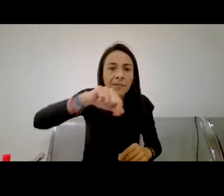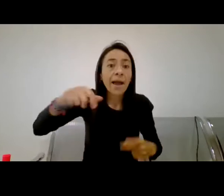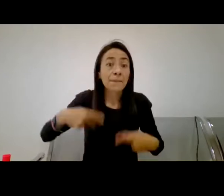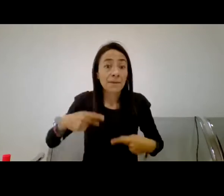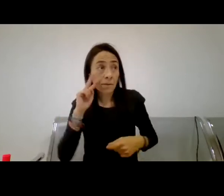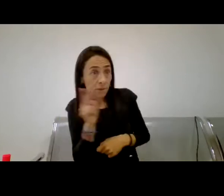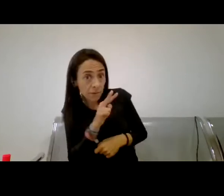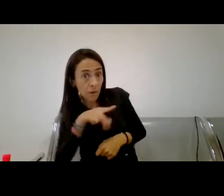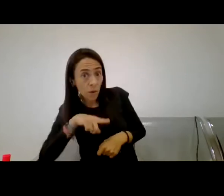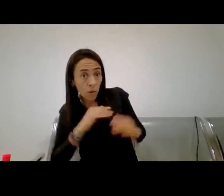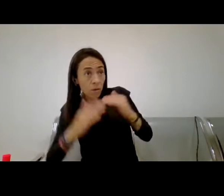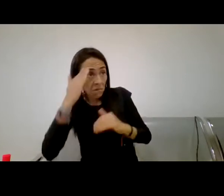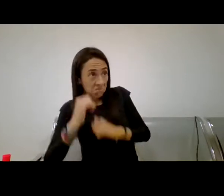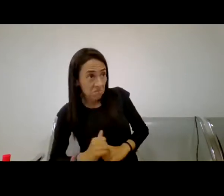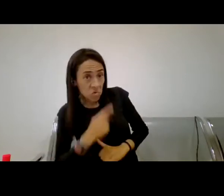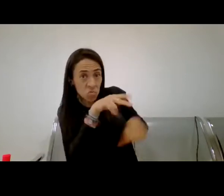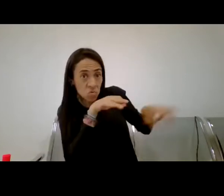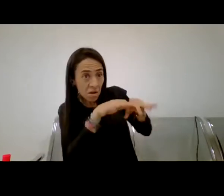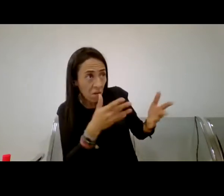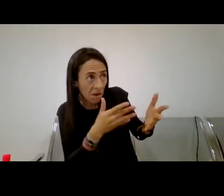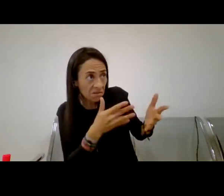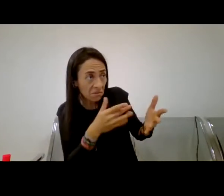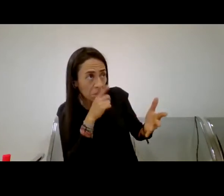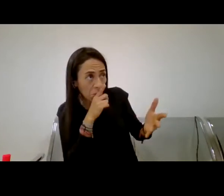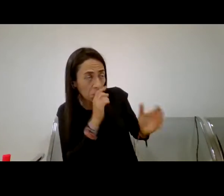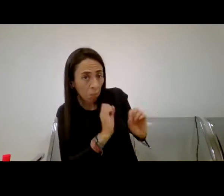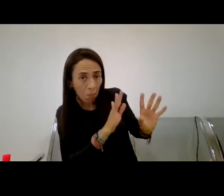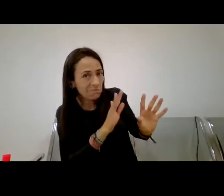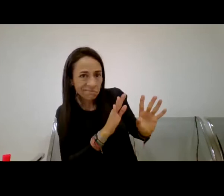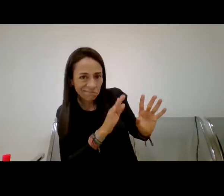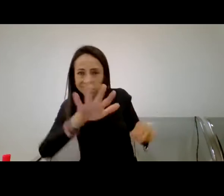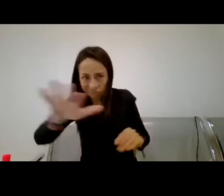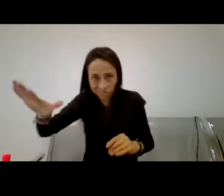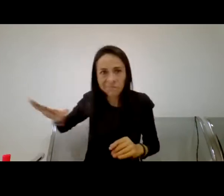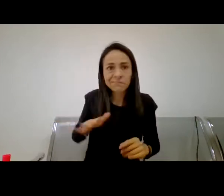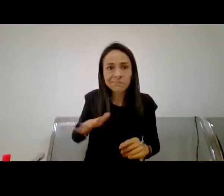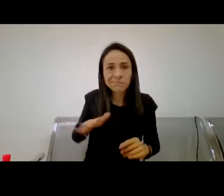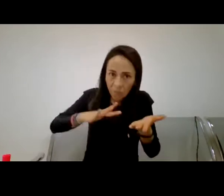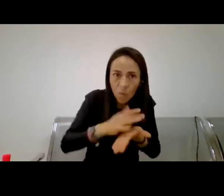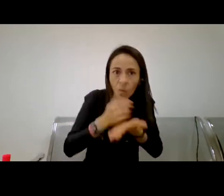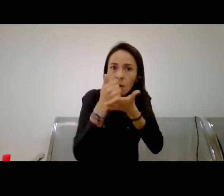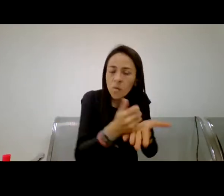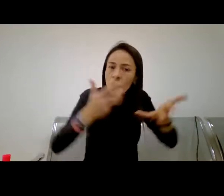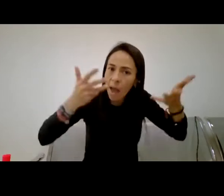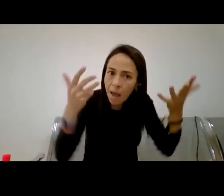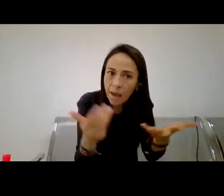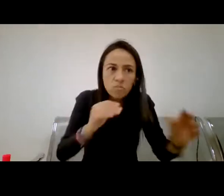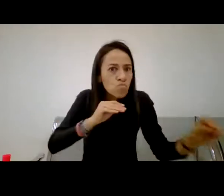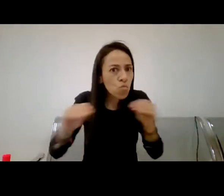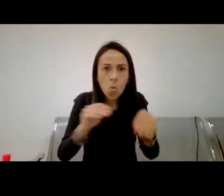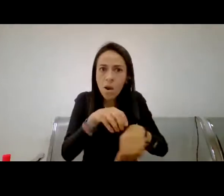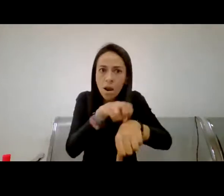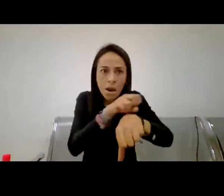autoridades. También me hablaban de si que los representantes no